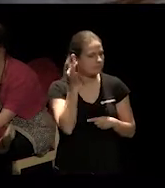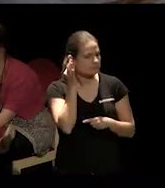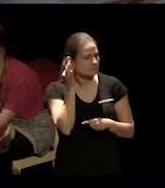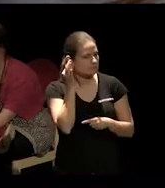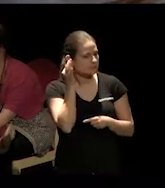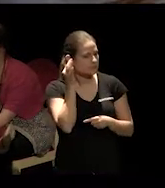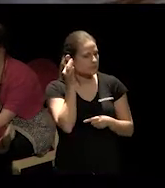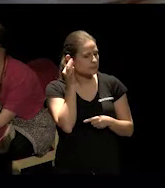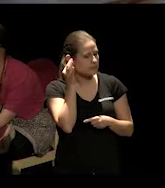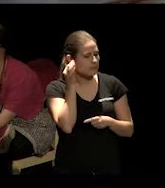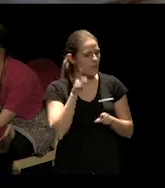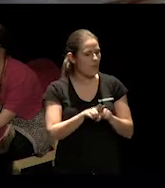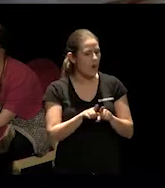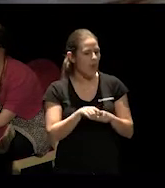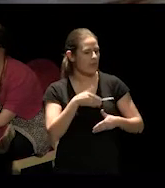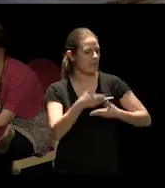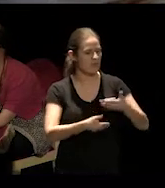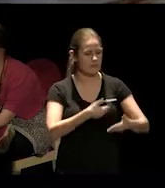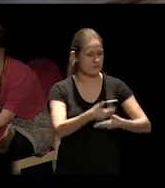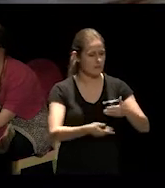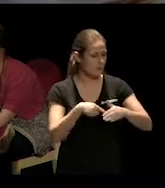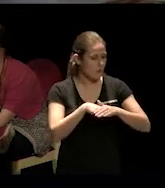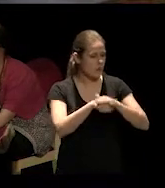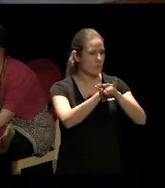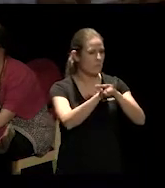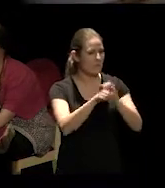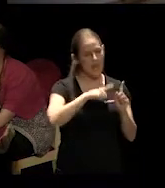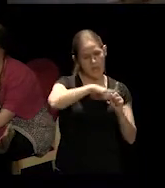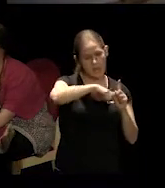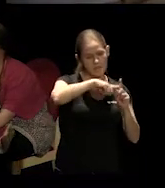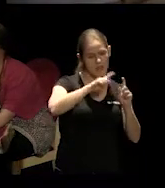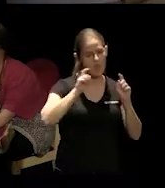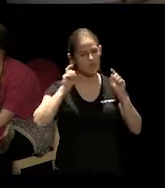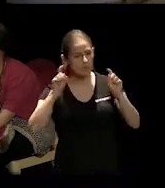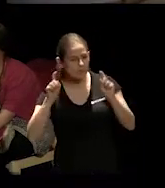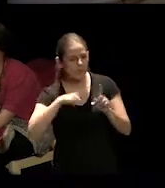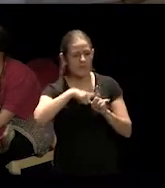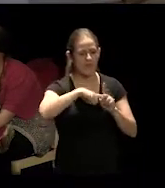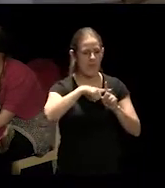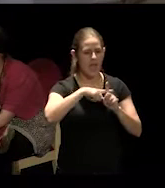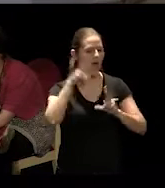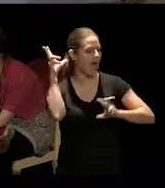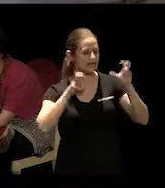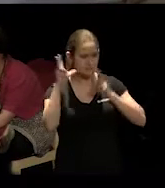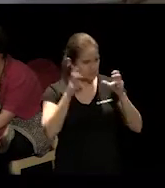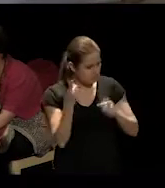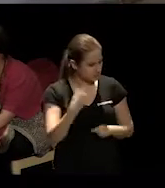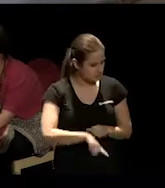lo desarrolló a nivel educativo y a nivel también artístico.